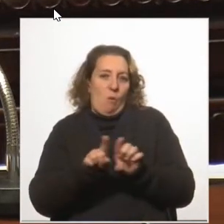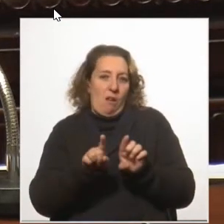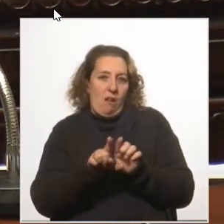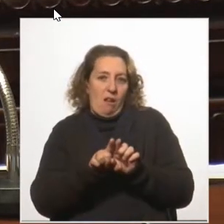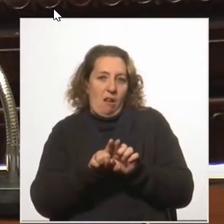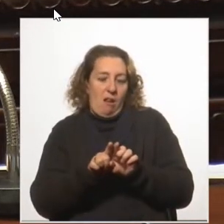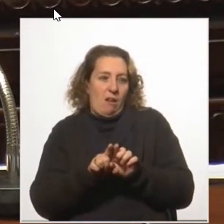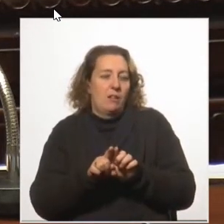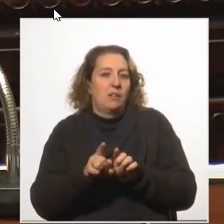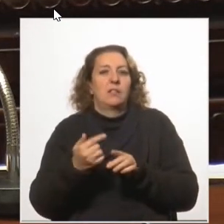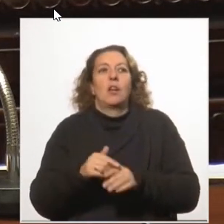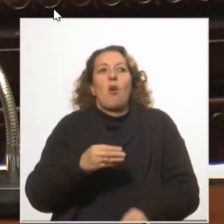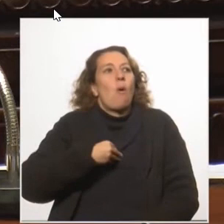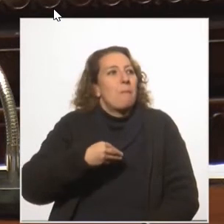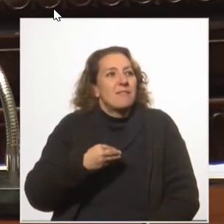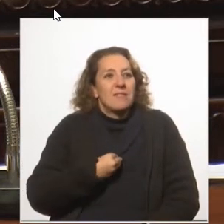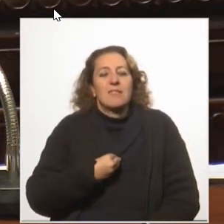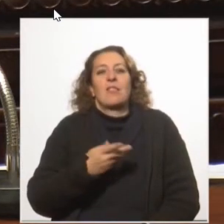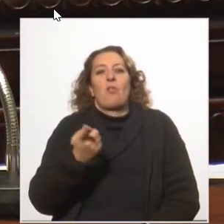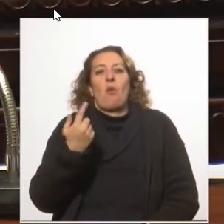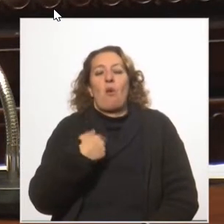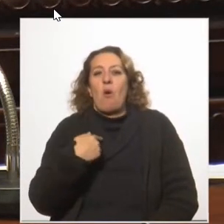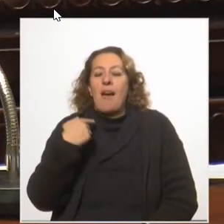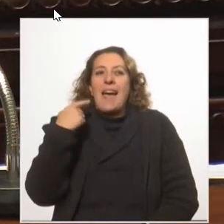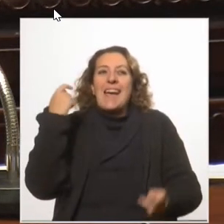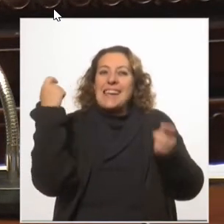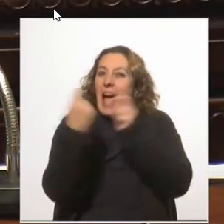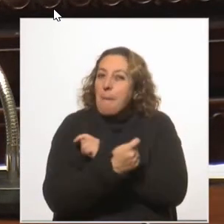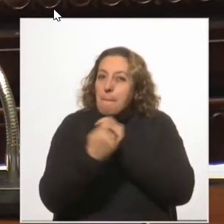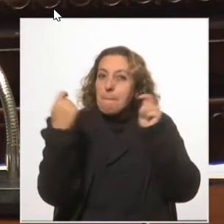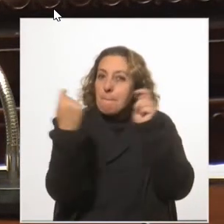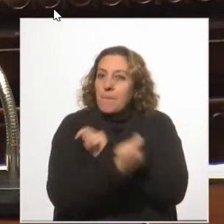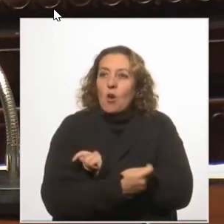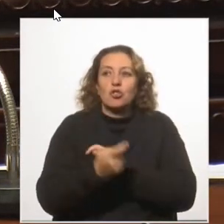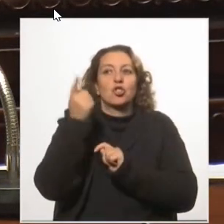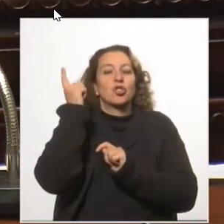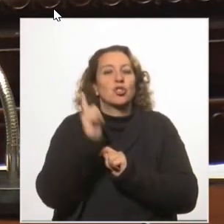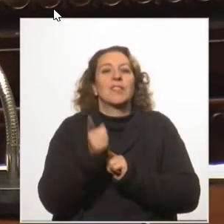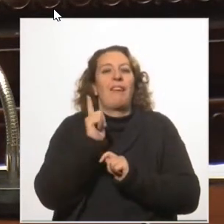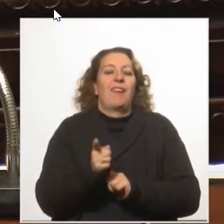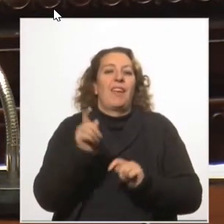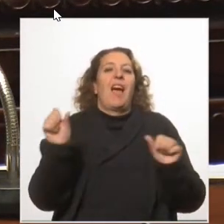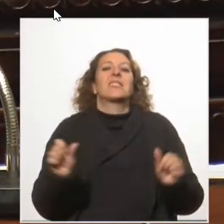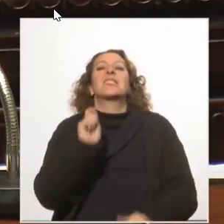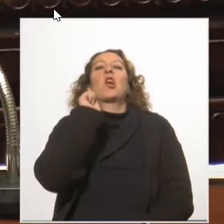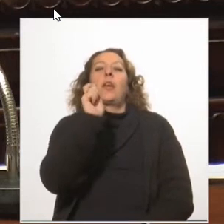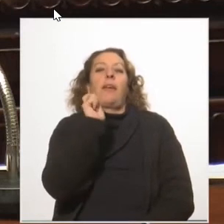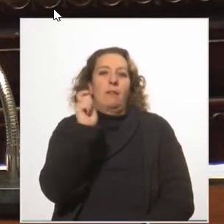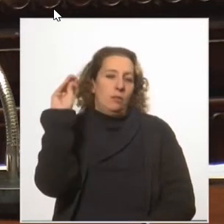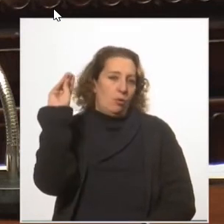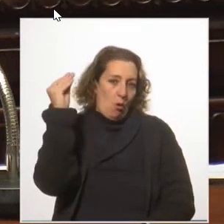convicción de que las banderas de los cambios deben flamear en las manos de los jóvenes.